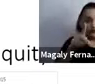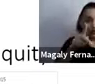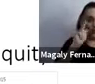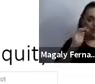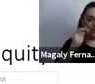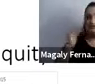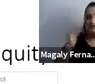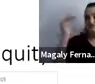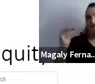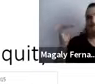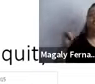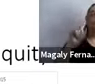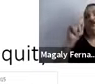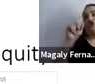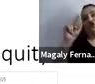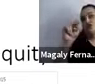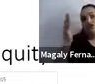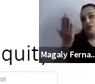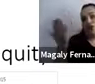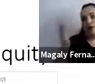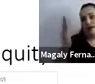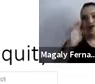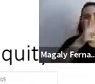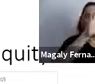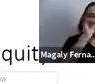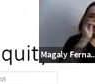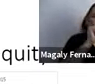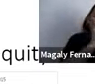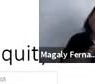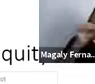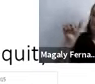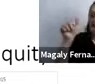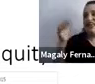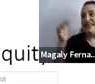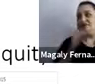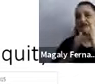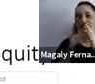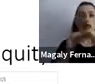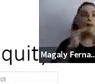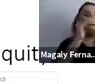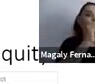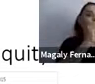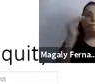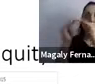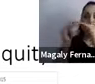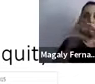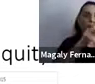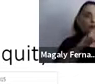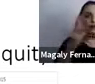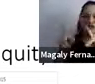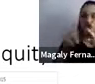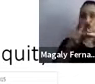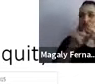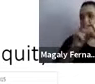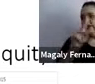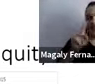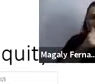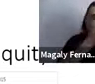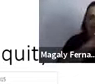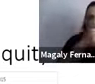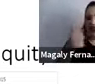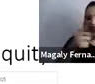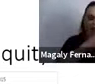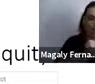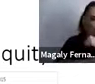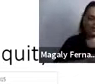muerto 500.000 de exceso y en otro 10.000, si sus poblaciones de referencia son diferentes, su estructura demográfica es diferente, pues